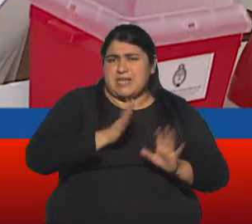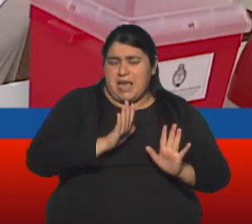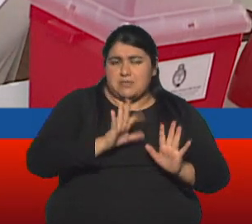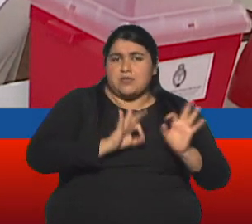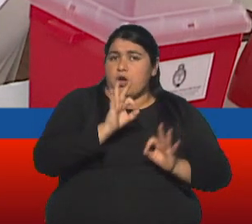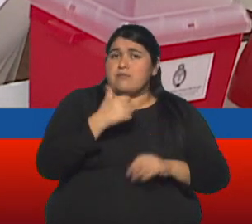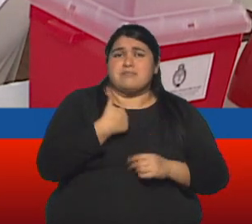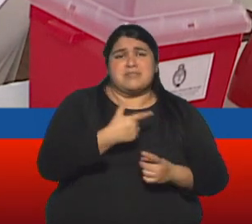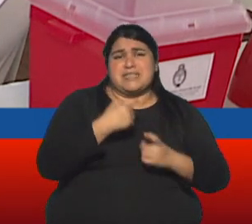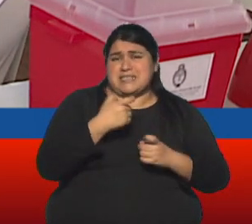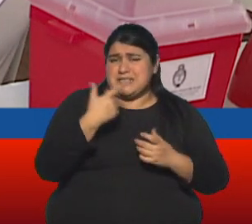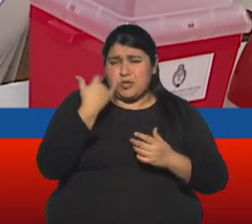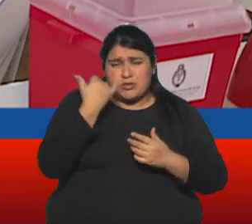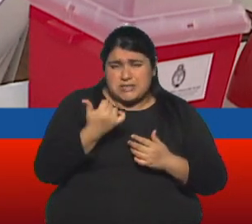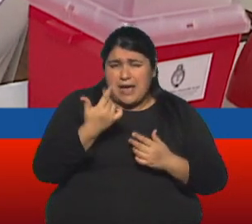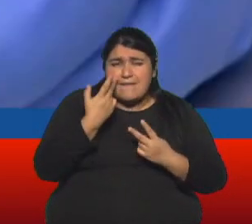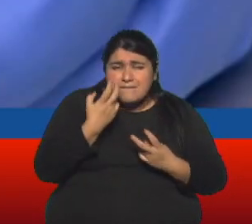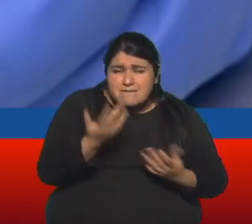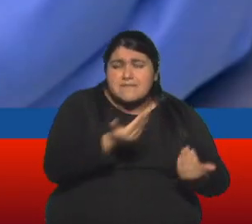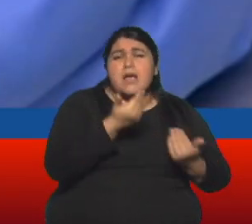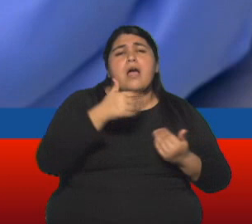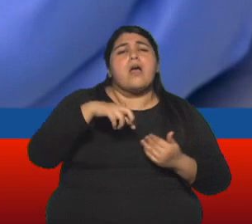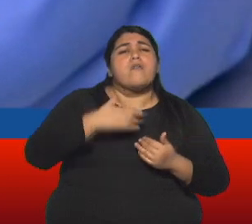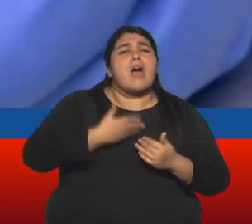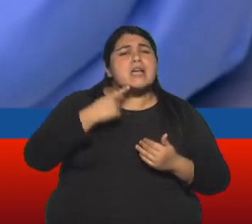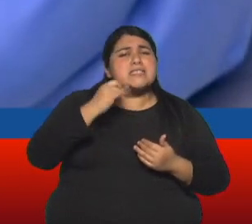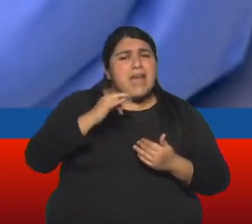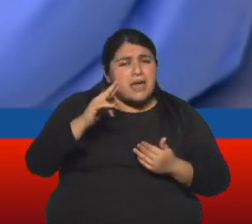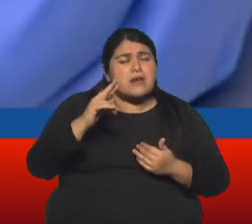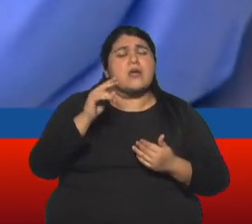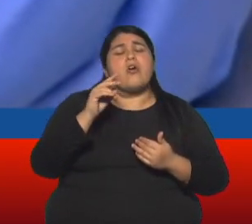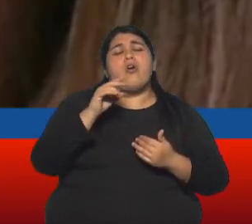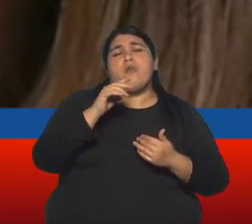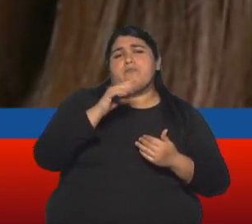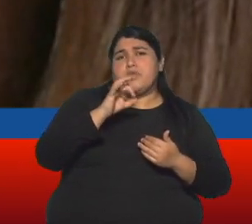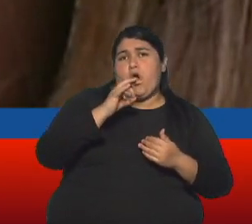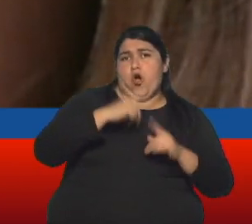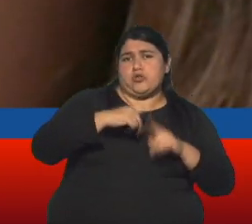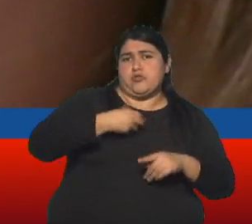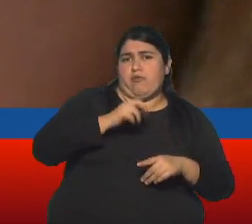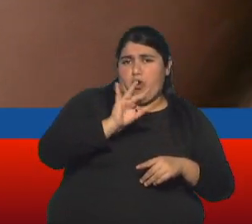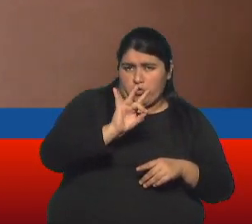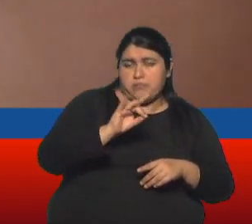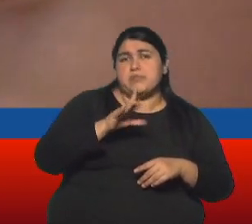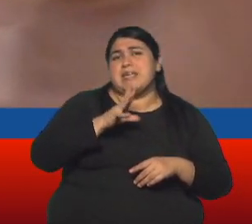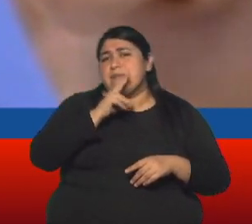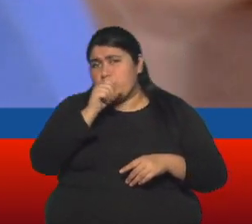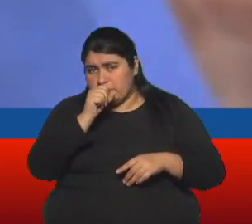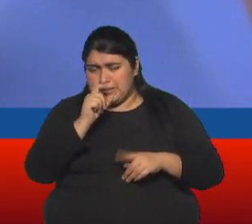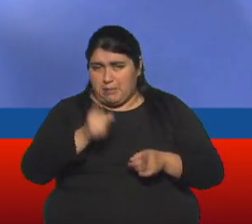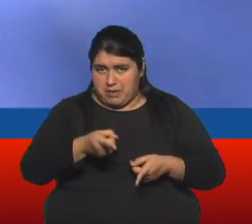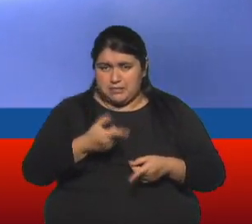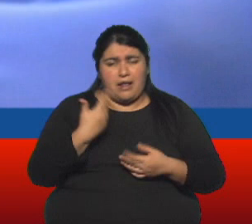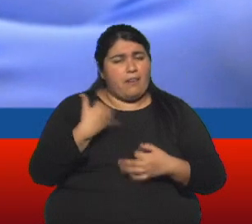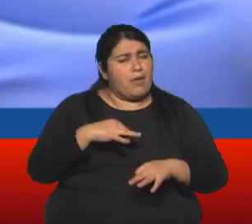estimamos, sobre estudios que se hicieron con Pfizer, con Oxford, AstraZeneca y que extrapolamos a Sputnik también. Entonces tenemos